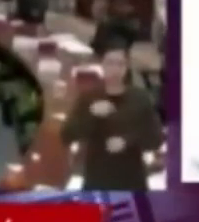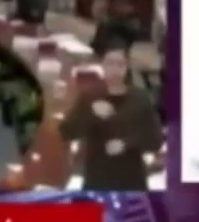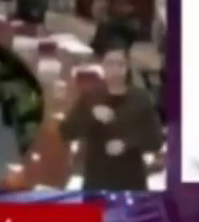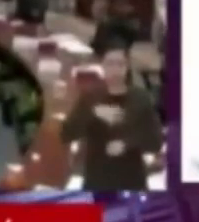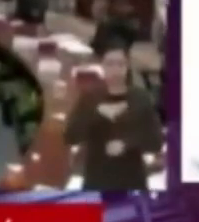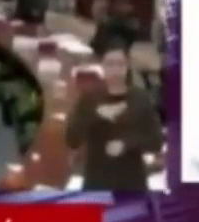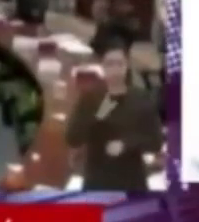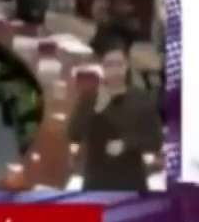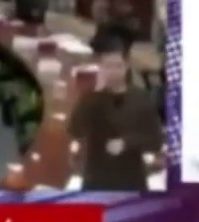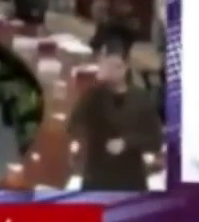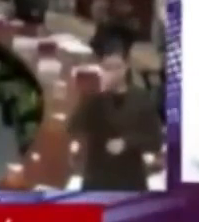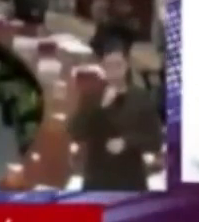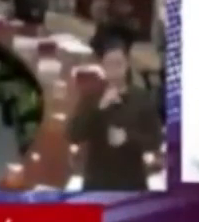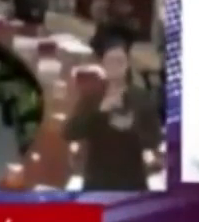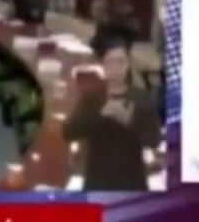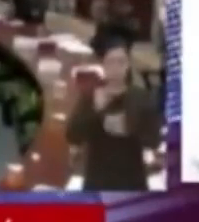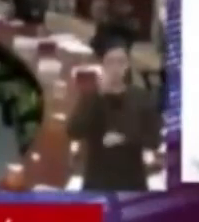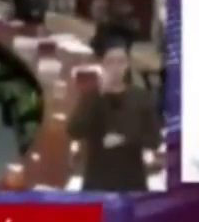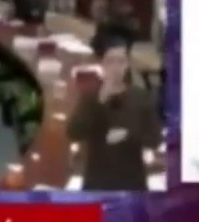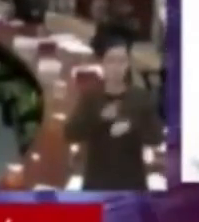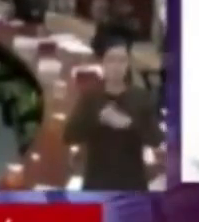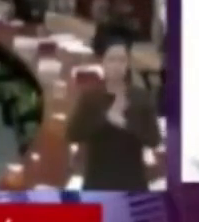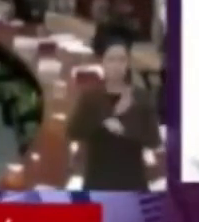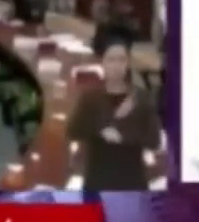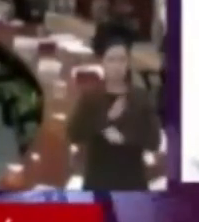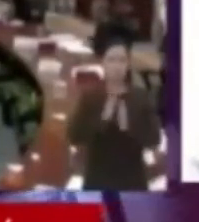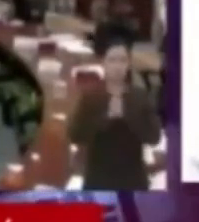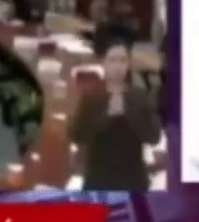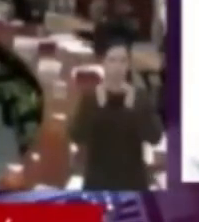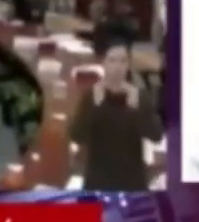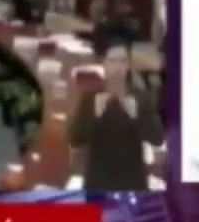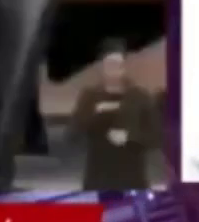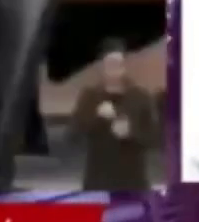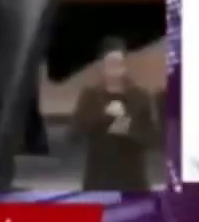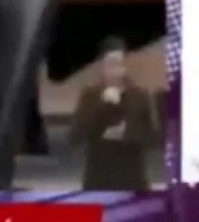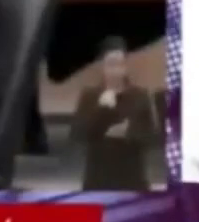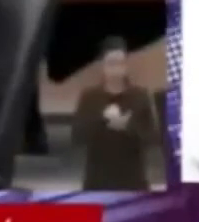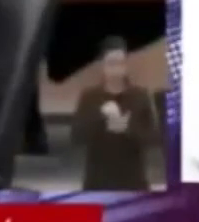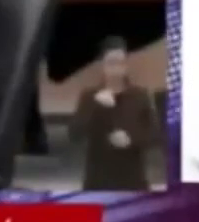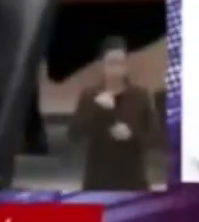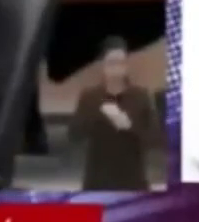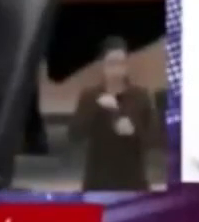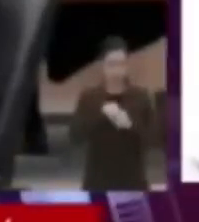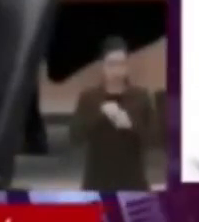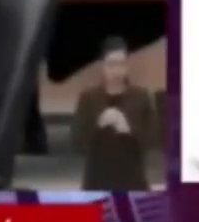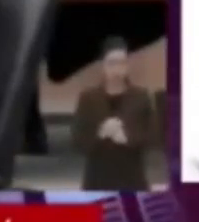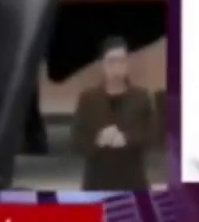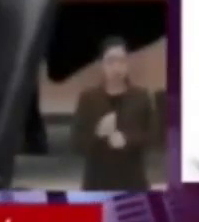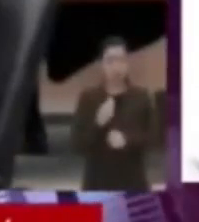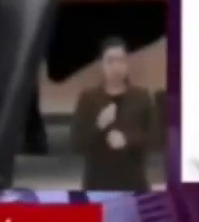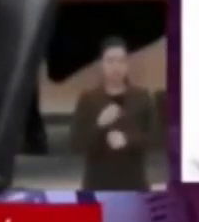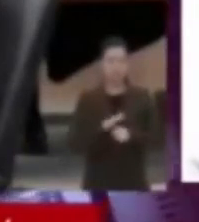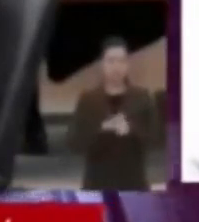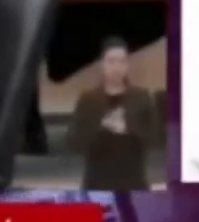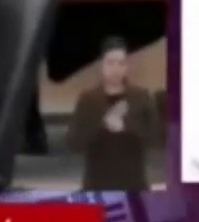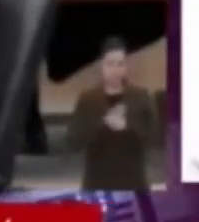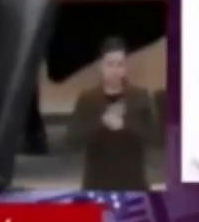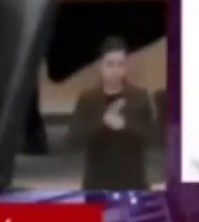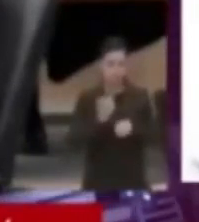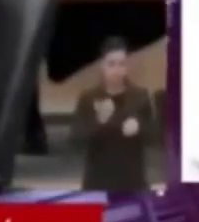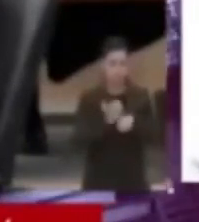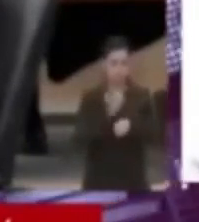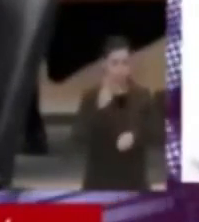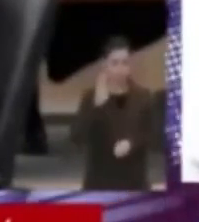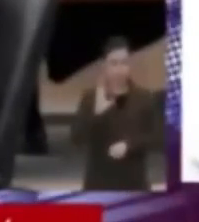de 70 años para el país. Entonces, lo que tú estás ahora denunciando es que existe tal vez una